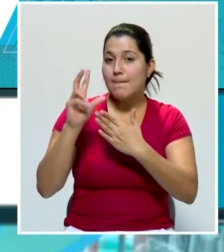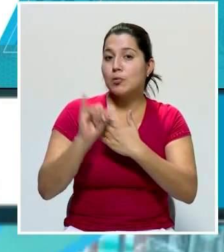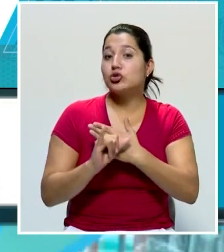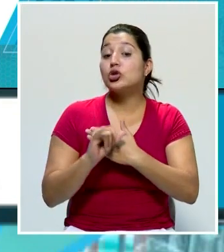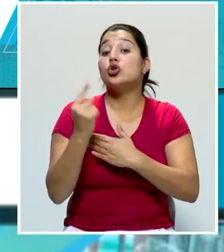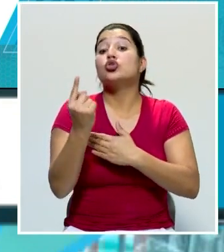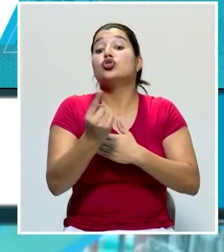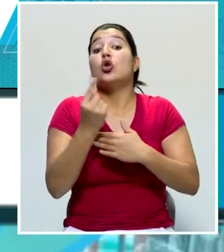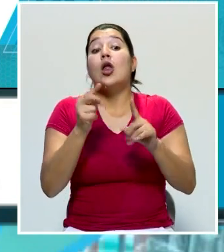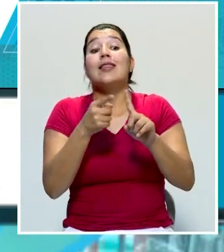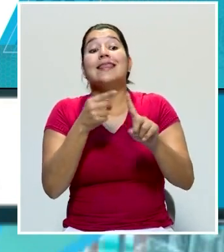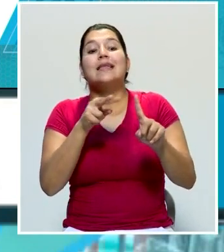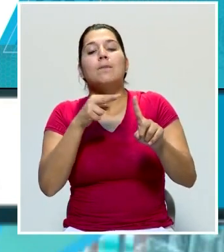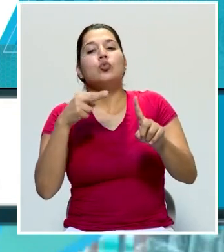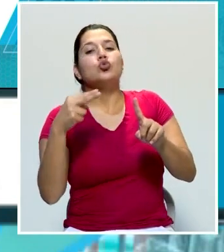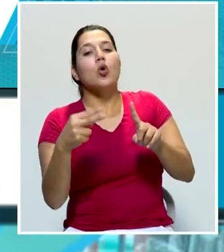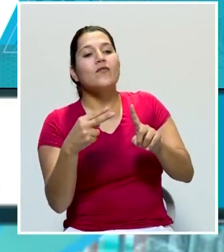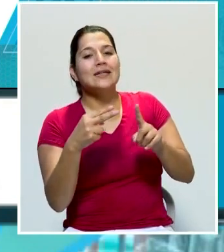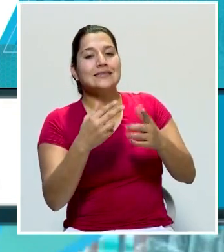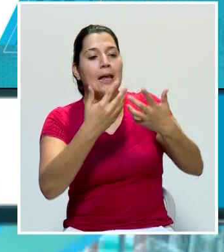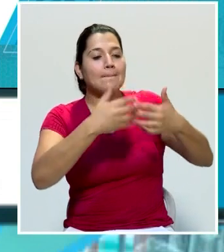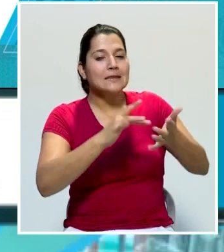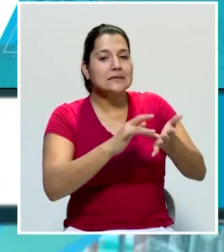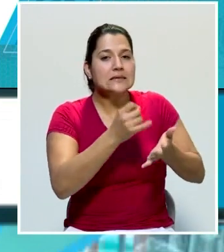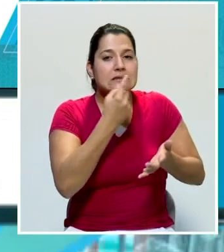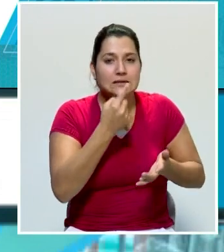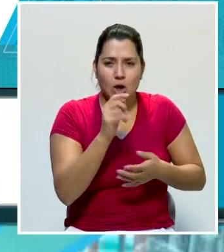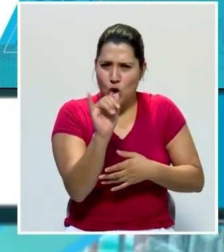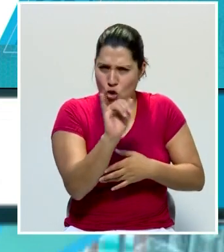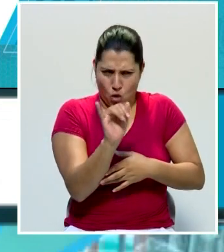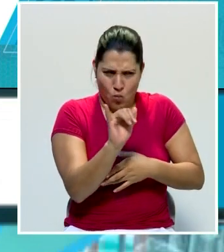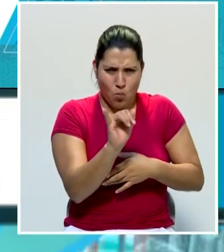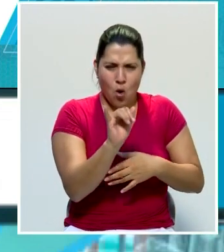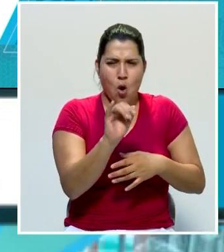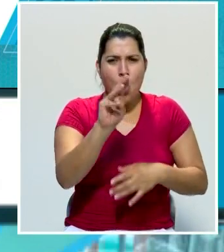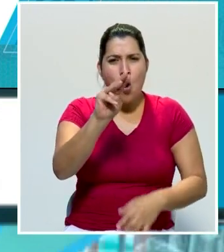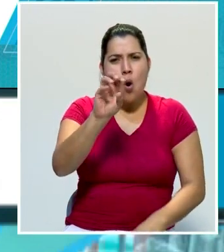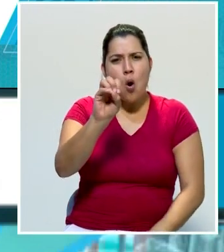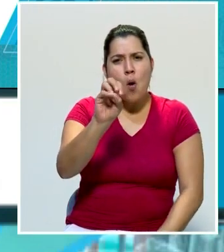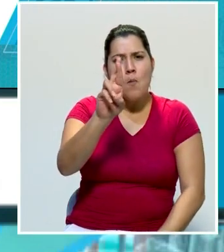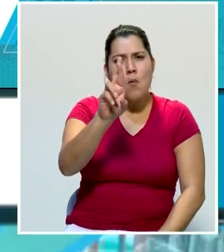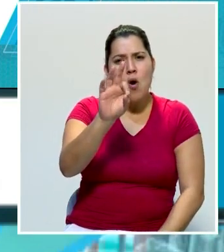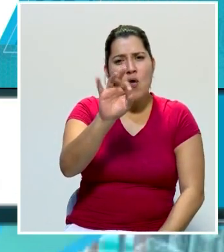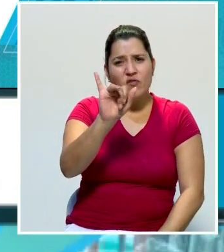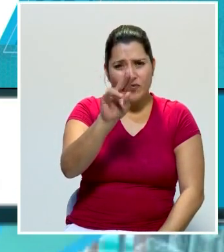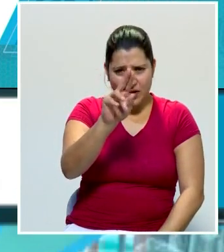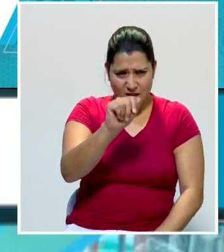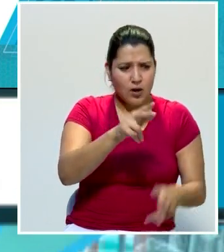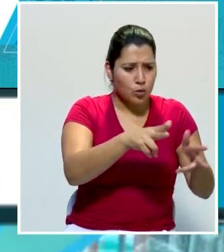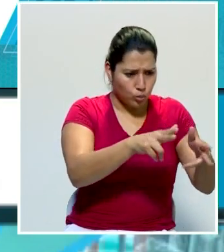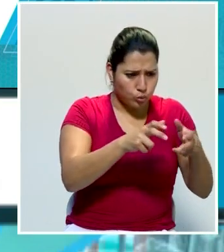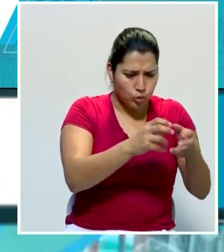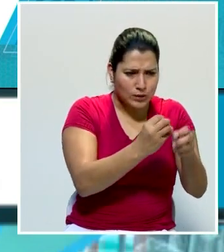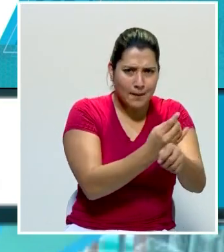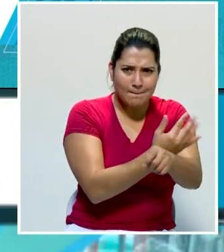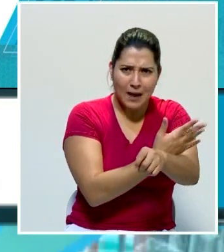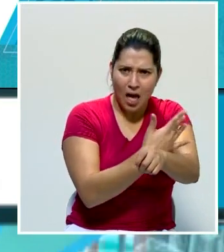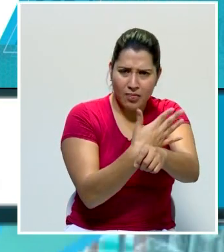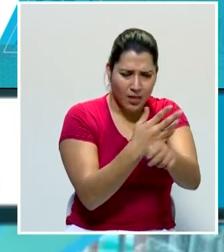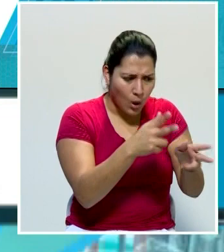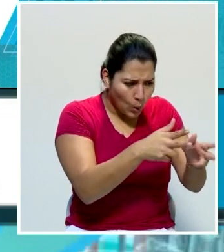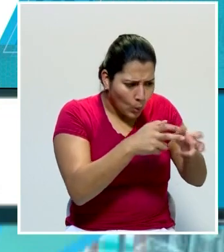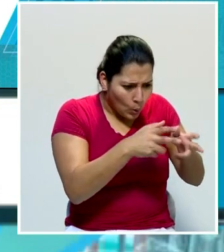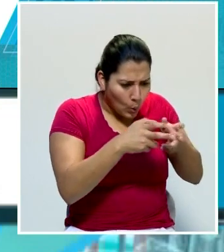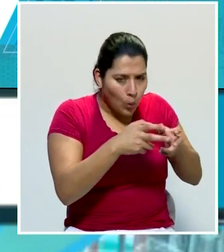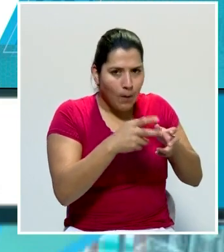industrial, farmacéutico. Como usted saca la morfina de otras plantas, así se sacaría este THC que se usa como